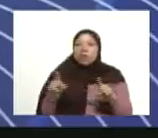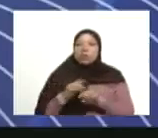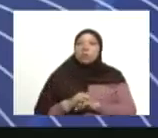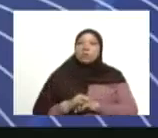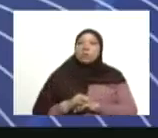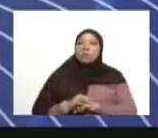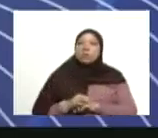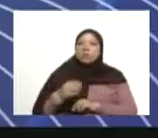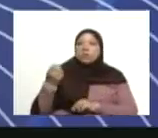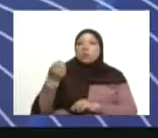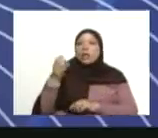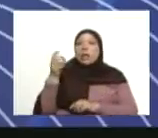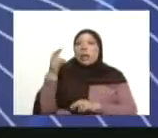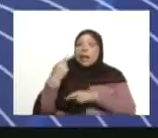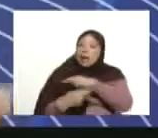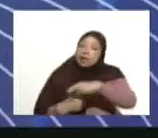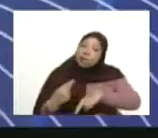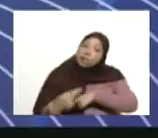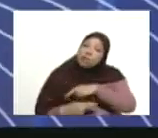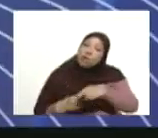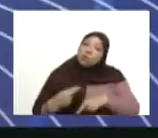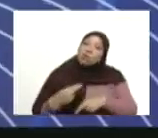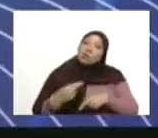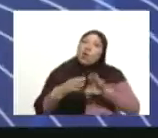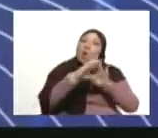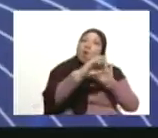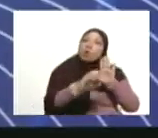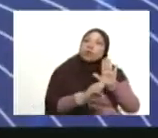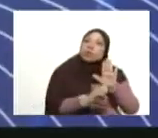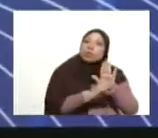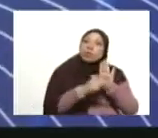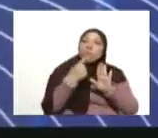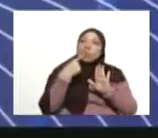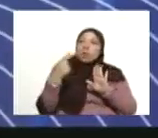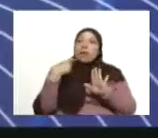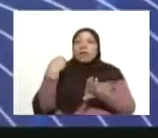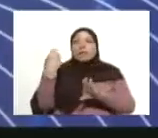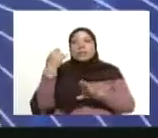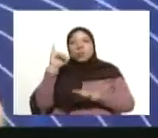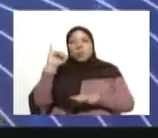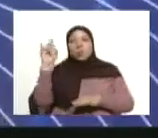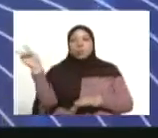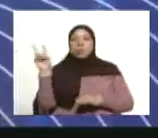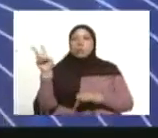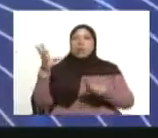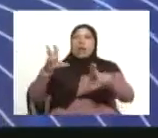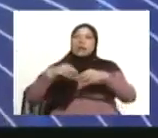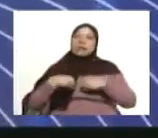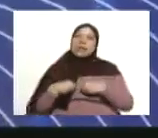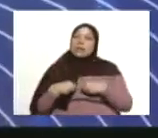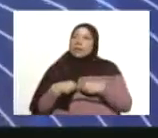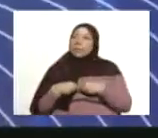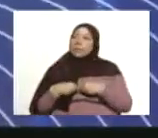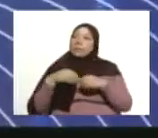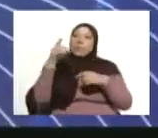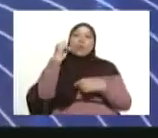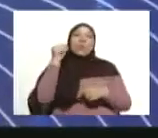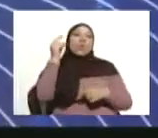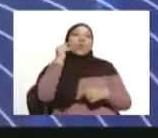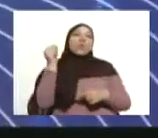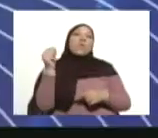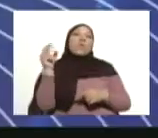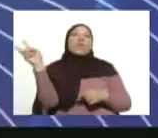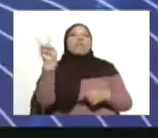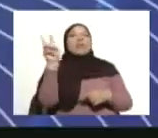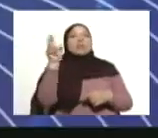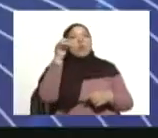la luz de la Revolución Bolivariana, la Constitución de la República, hizo que se reconociera las costumbres, los usos